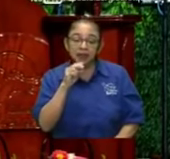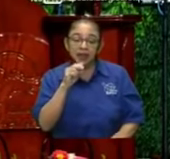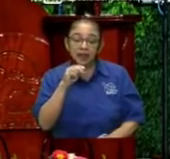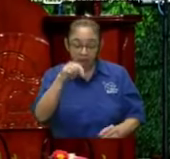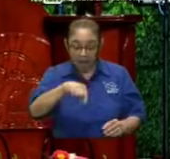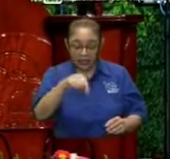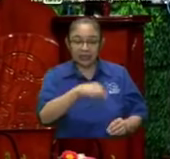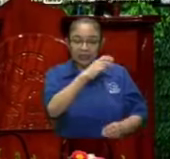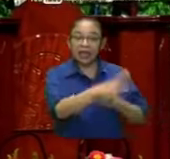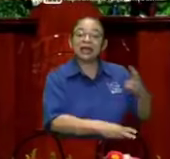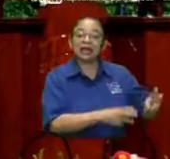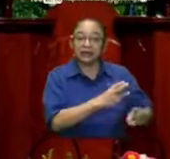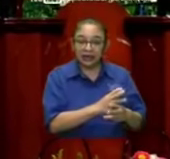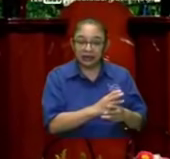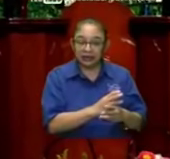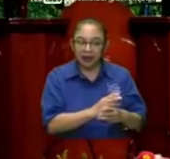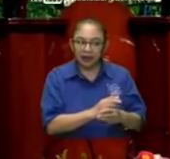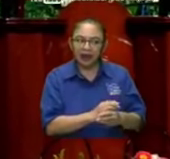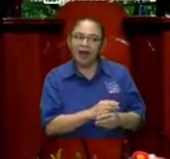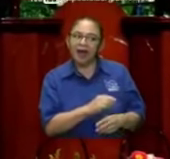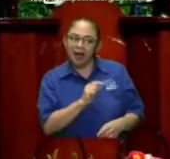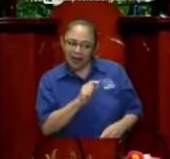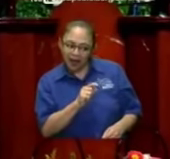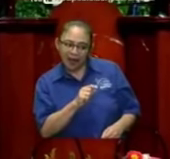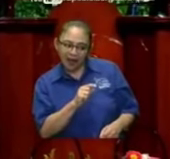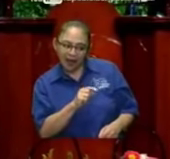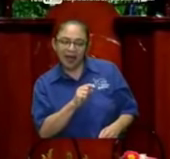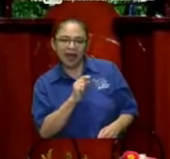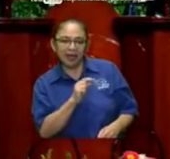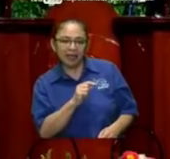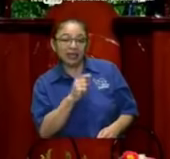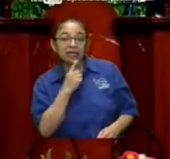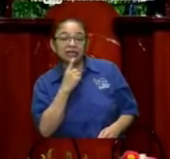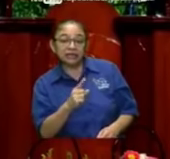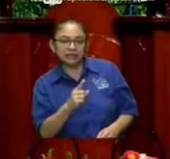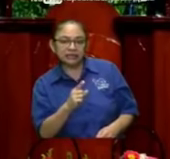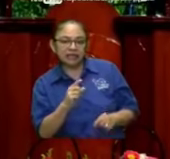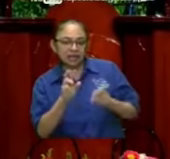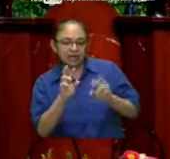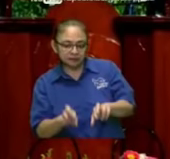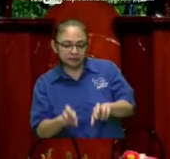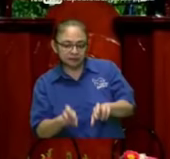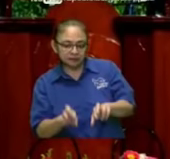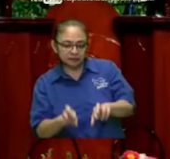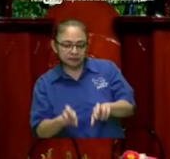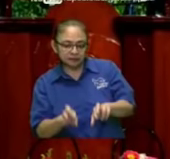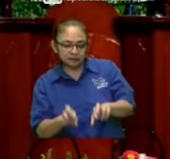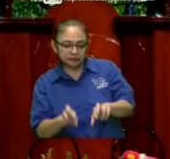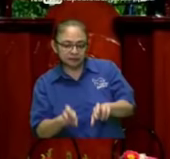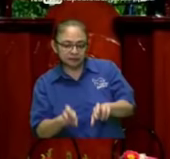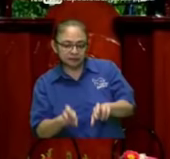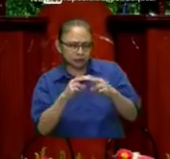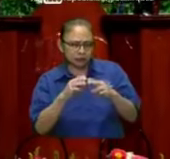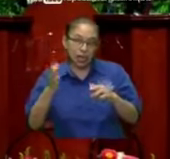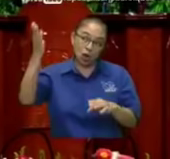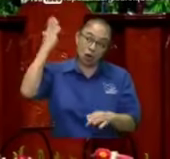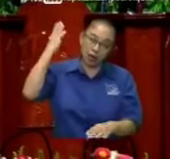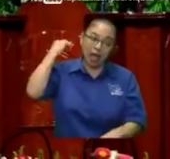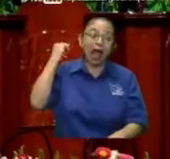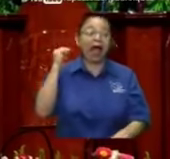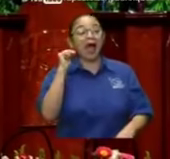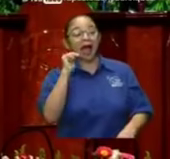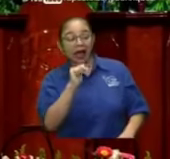Entonces ellos decían, eso es lo mismo que Hércules. Entonces tenían un prejuicio, eso les